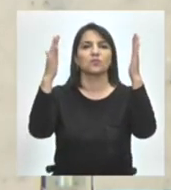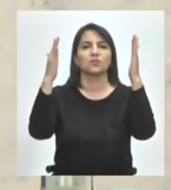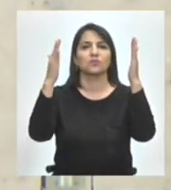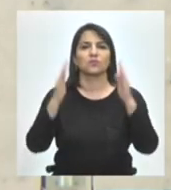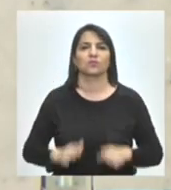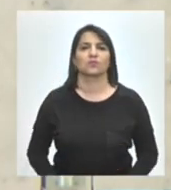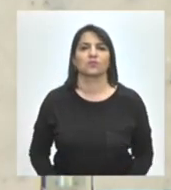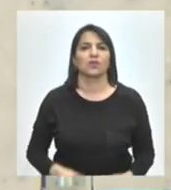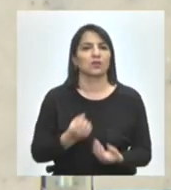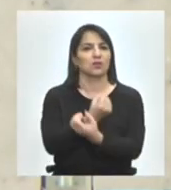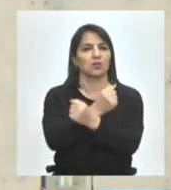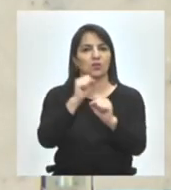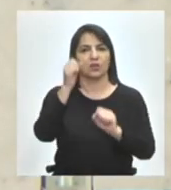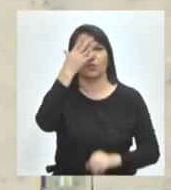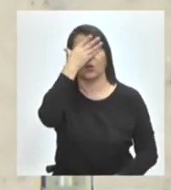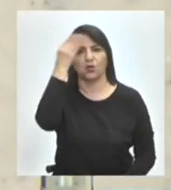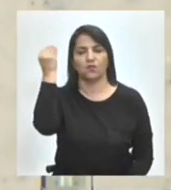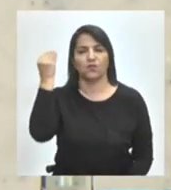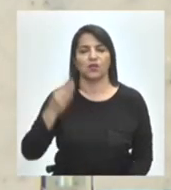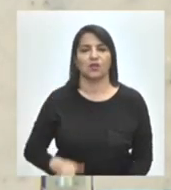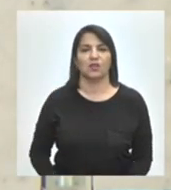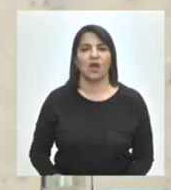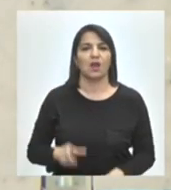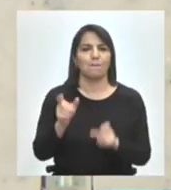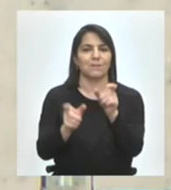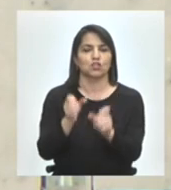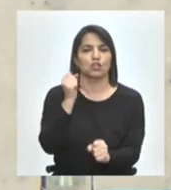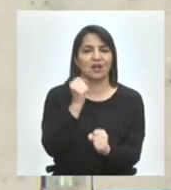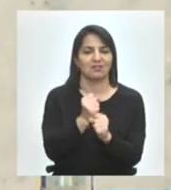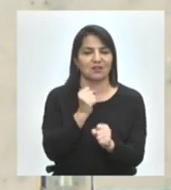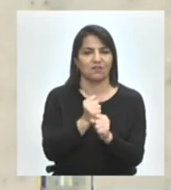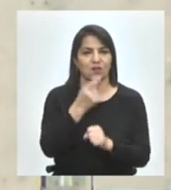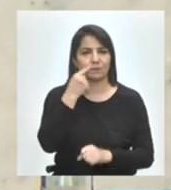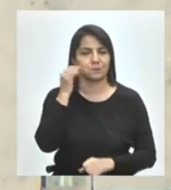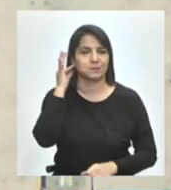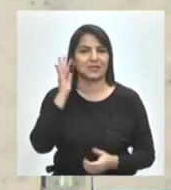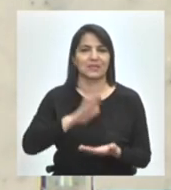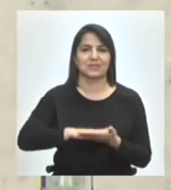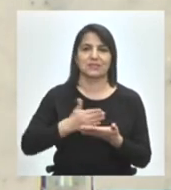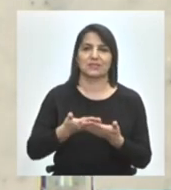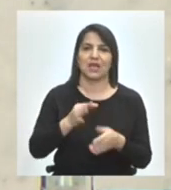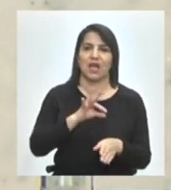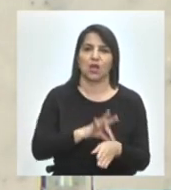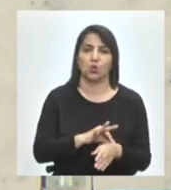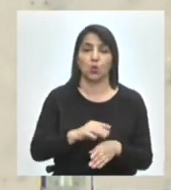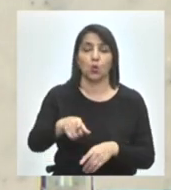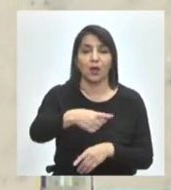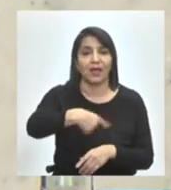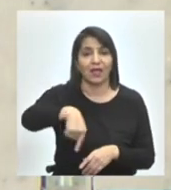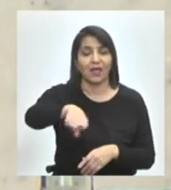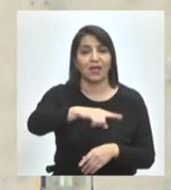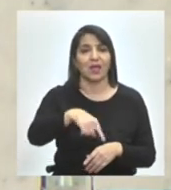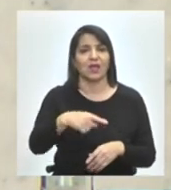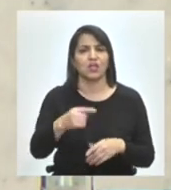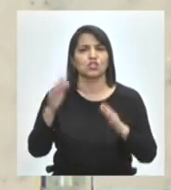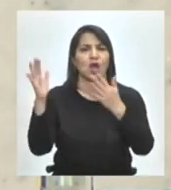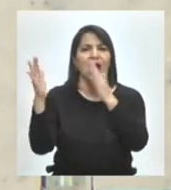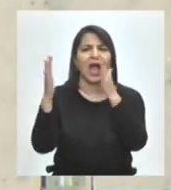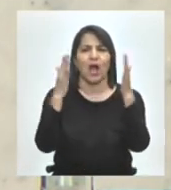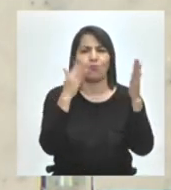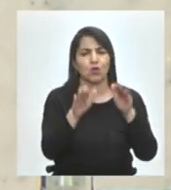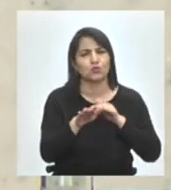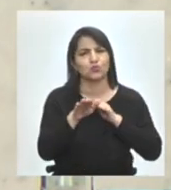Tampoco podemos olvidar a las trabajadoras y trabajadores de la salud. Esos que recibieron aplausos en los momentos